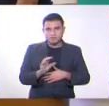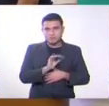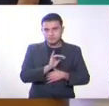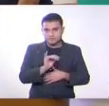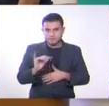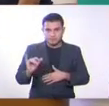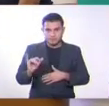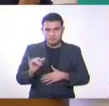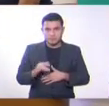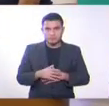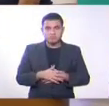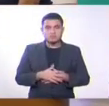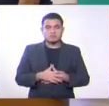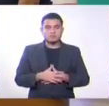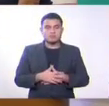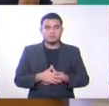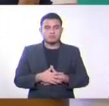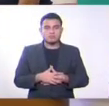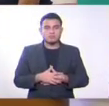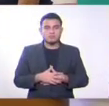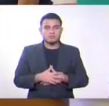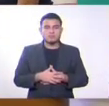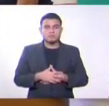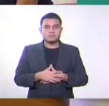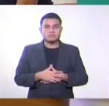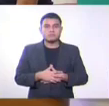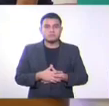Yo lo voy a colocar por aquí.